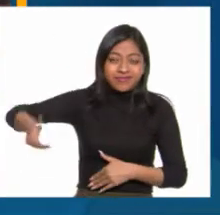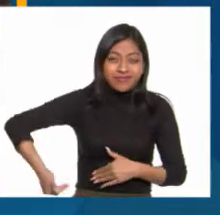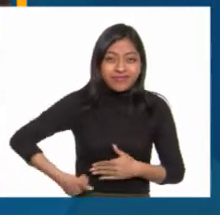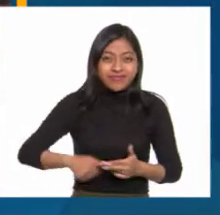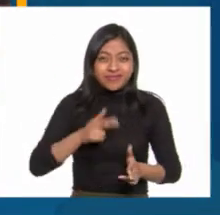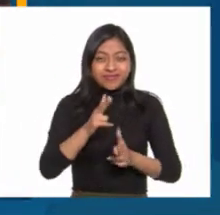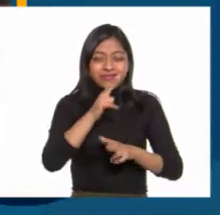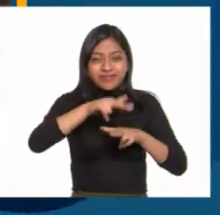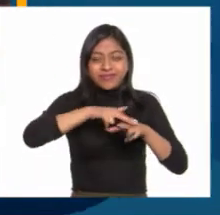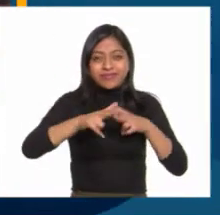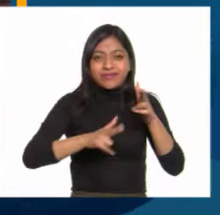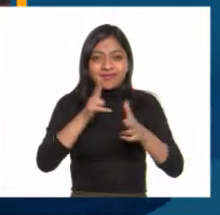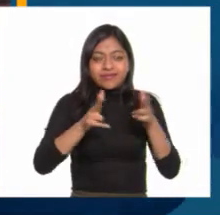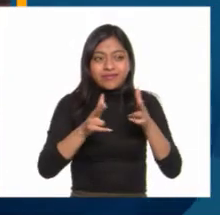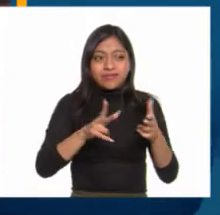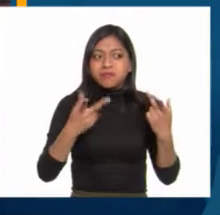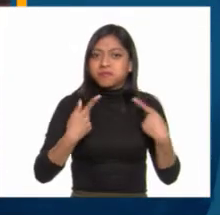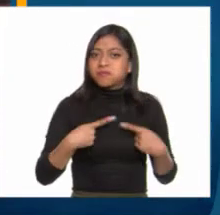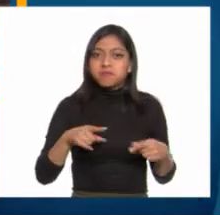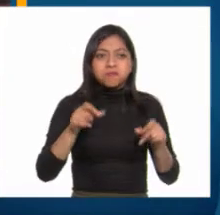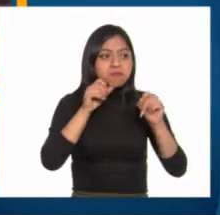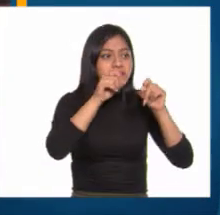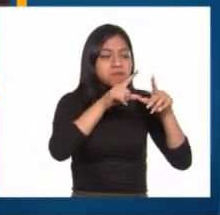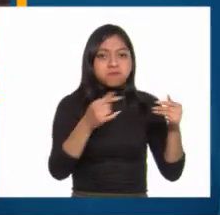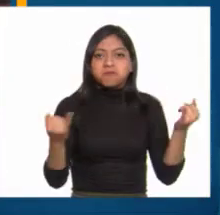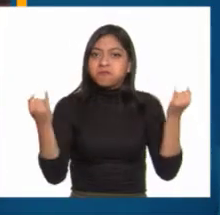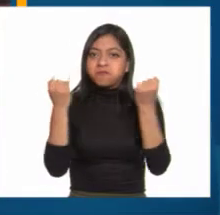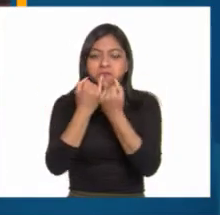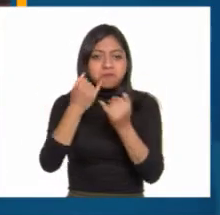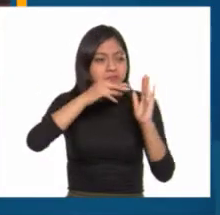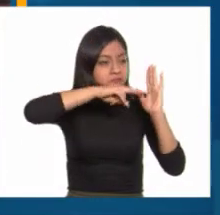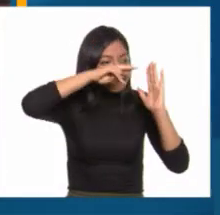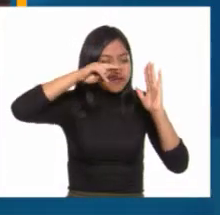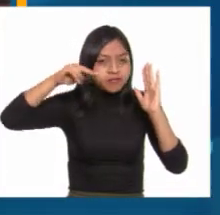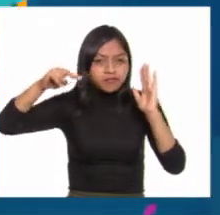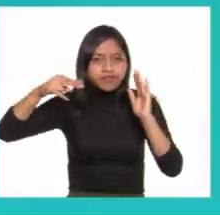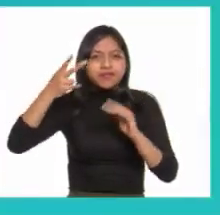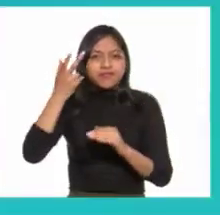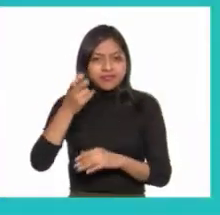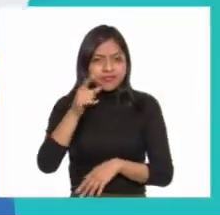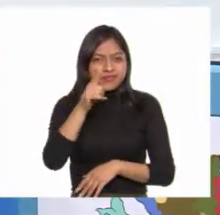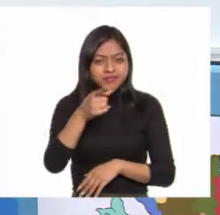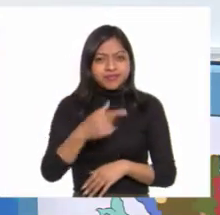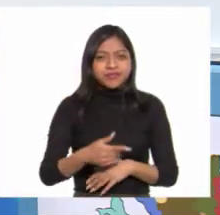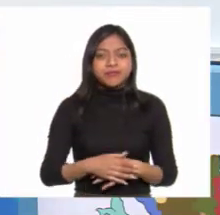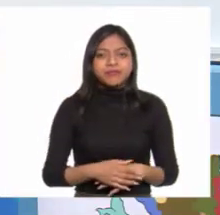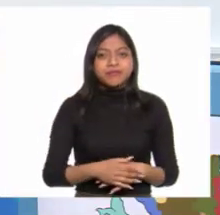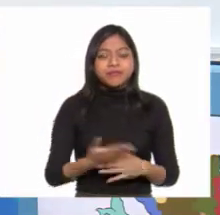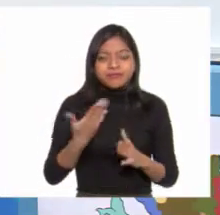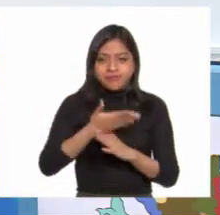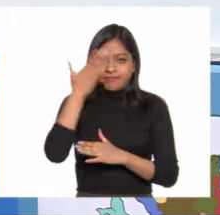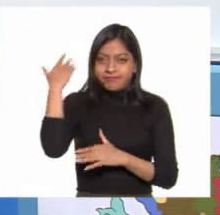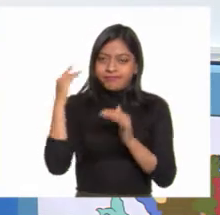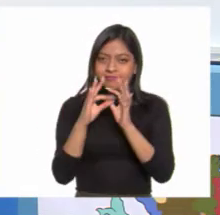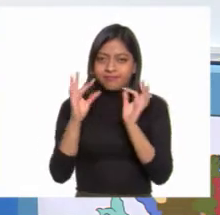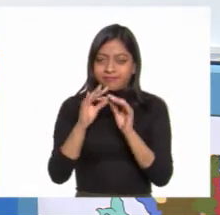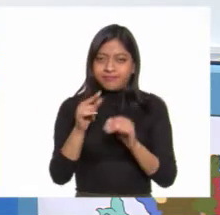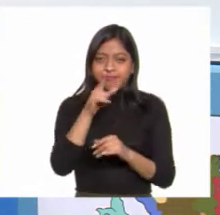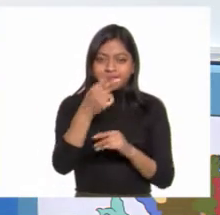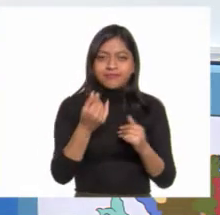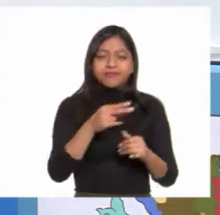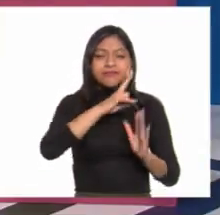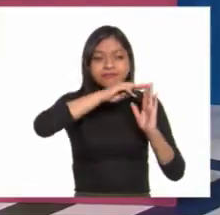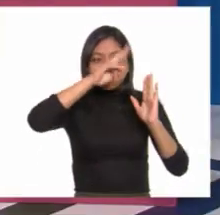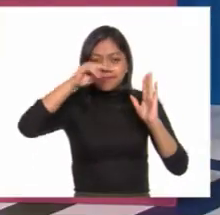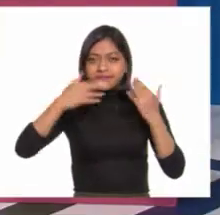accidente. Puede ser, pero díganme, ¿esta información sí les da más elementos para describir lo que observan en el cuadro?